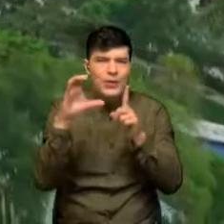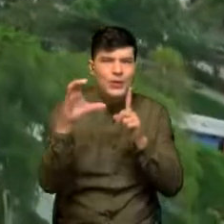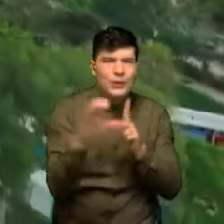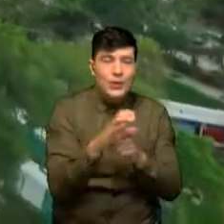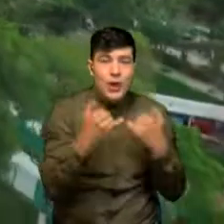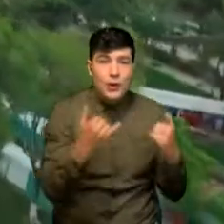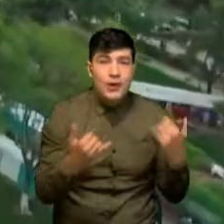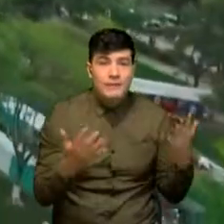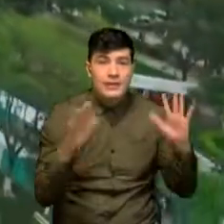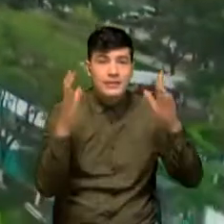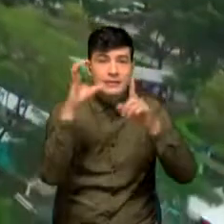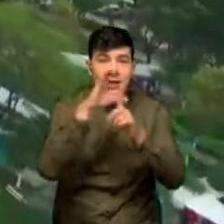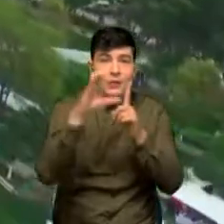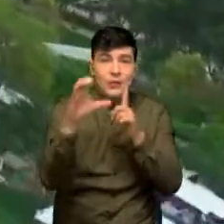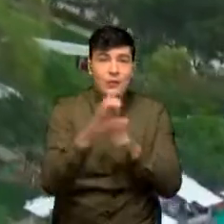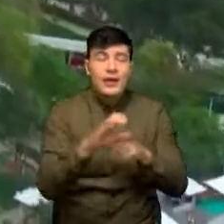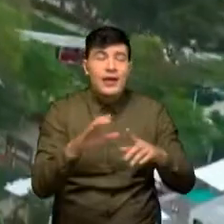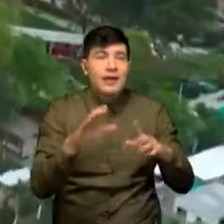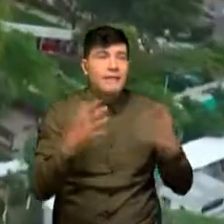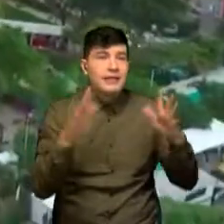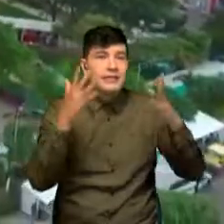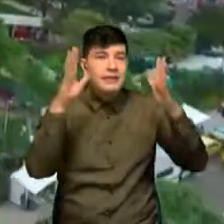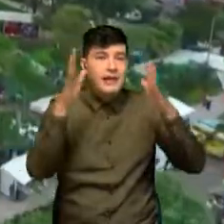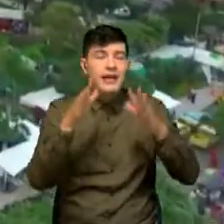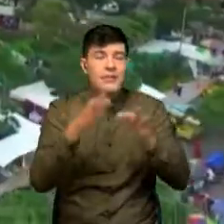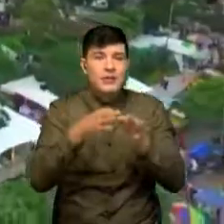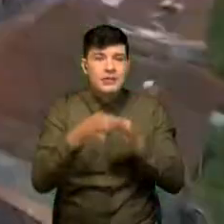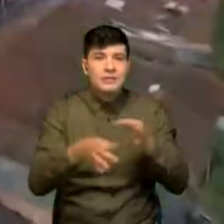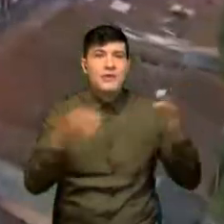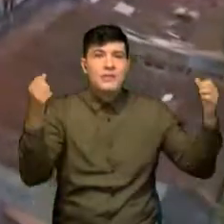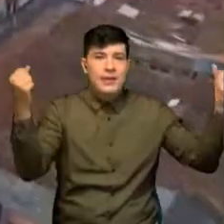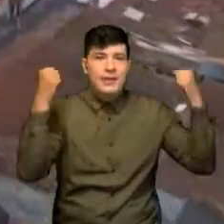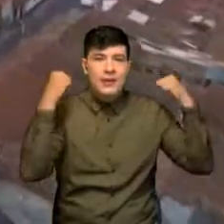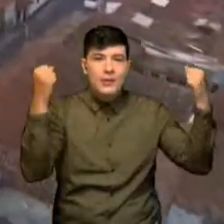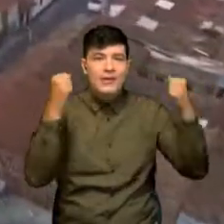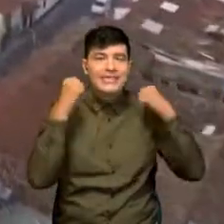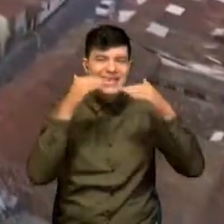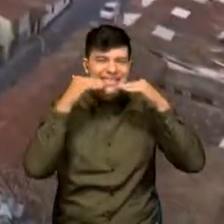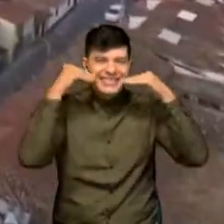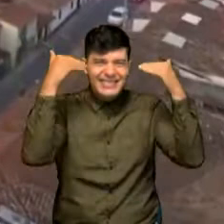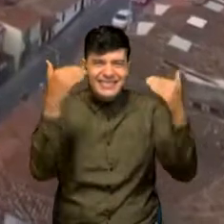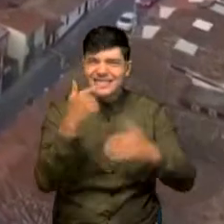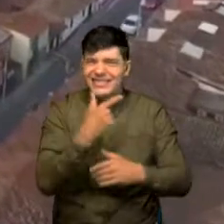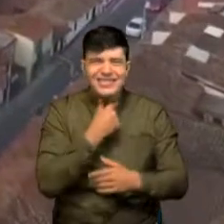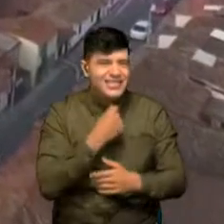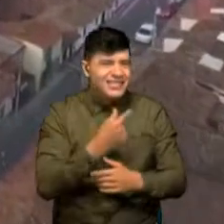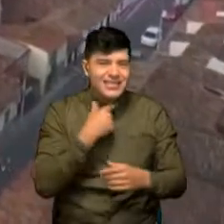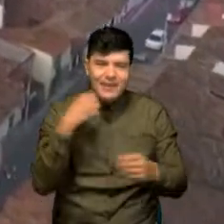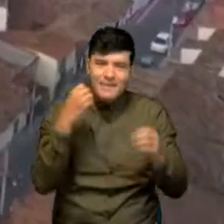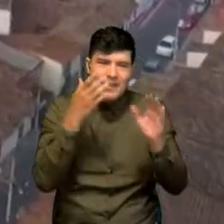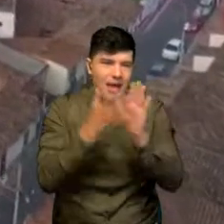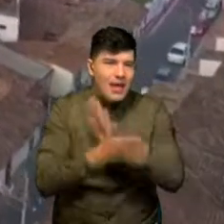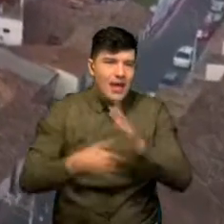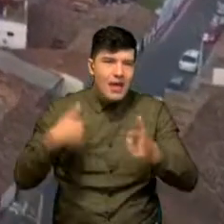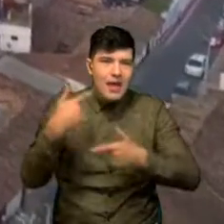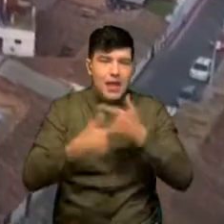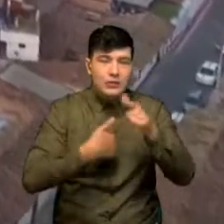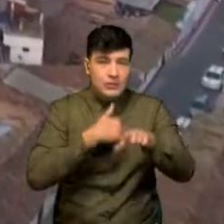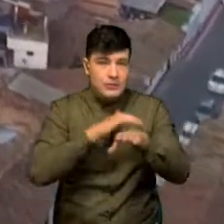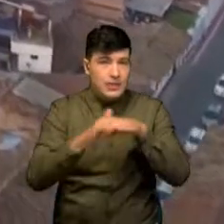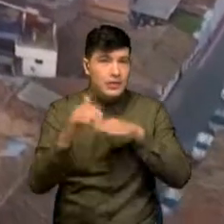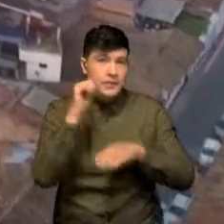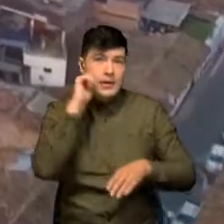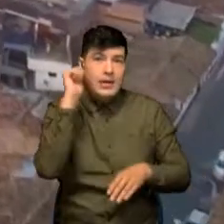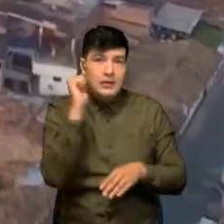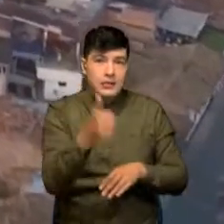Festival del Piedecuesta Río, el Festival del Humor que tenemos en el Parque Principal. También invitar cordialmente a que nos acompañen. Del día de mañana estaremos ya